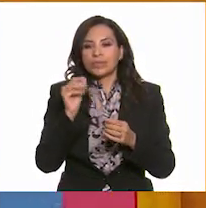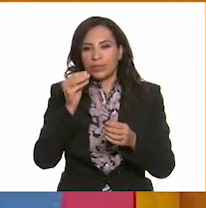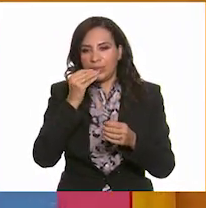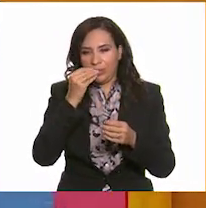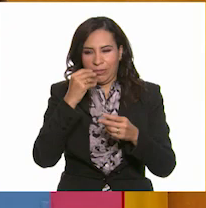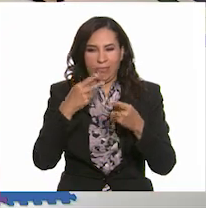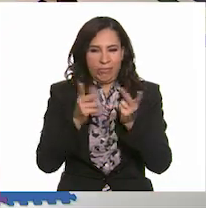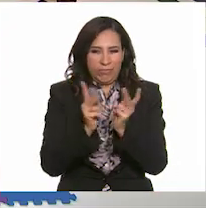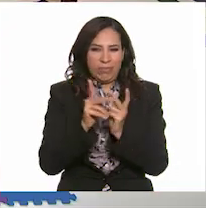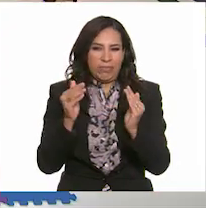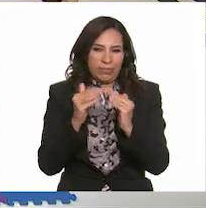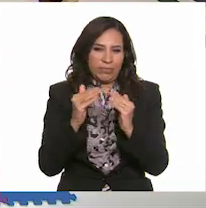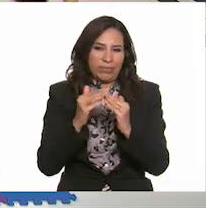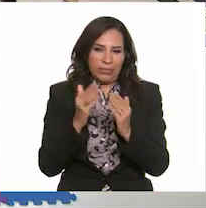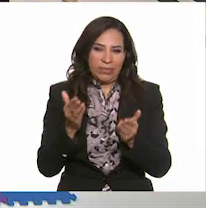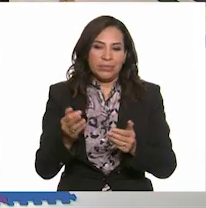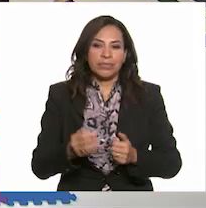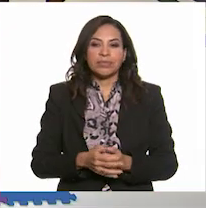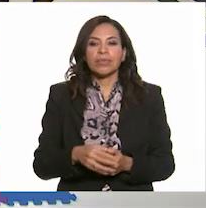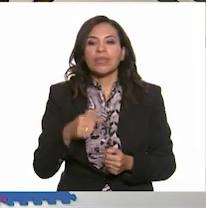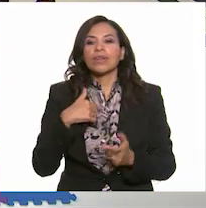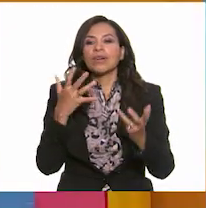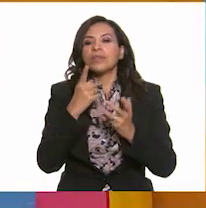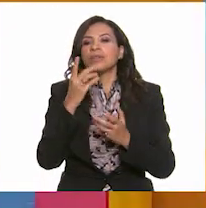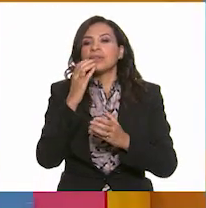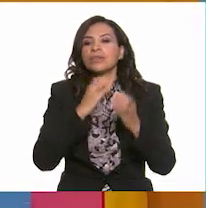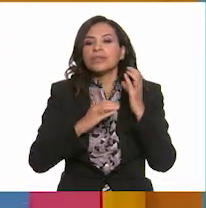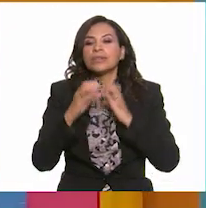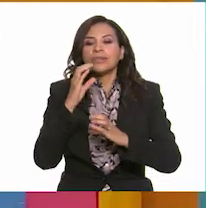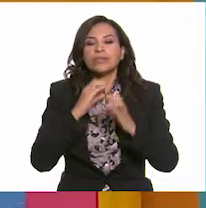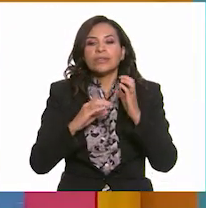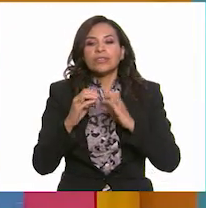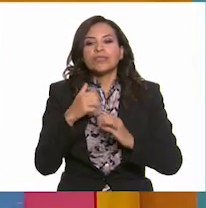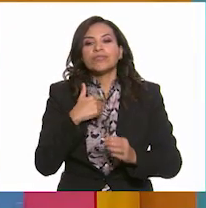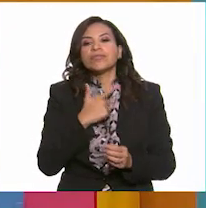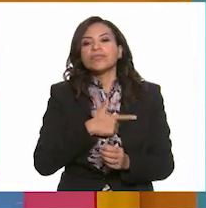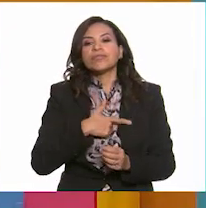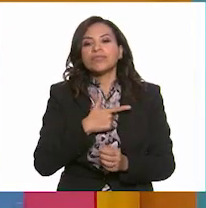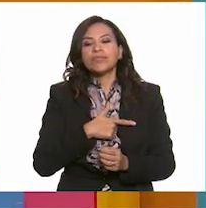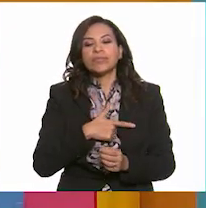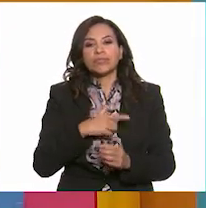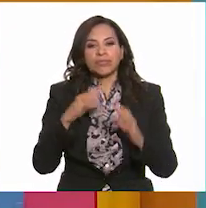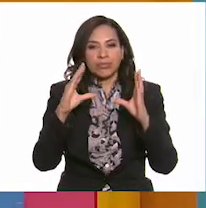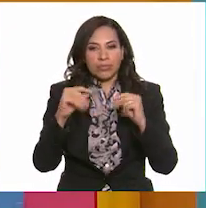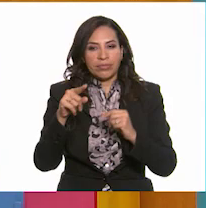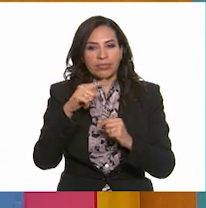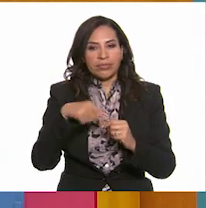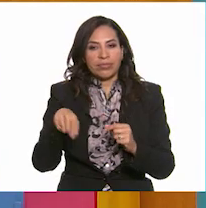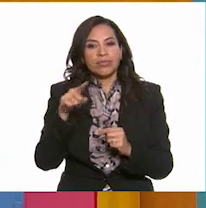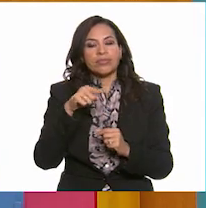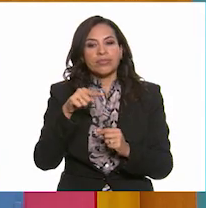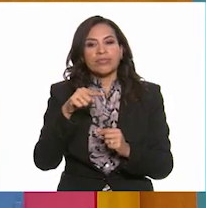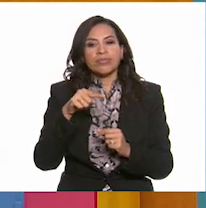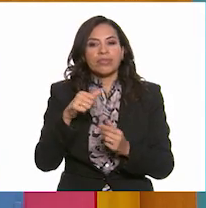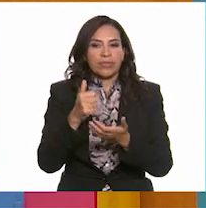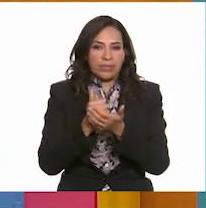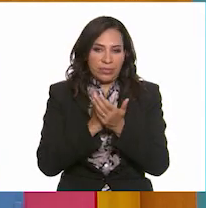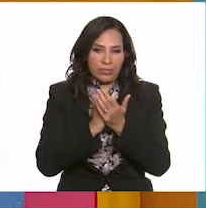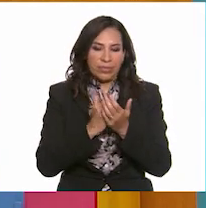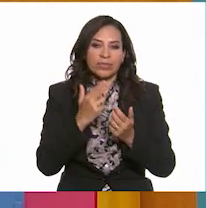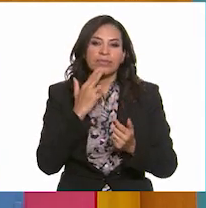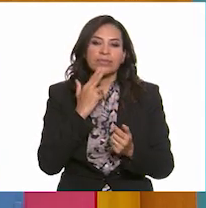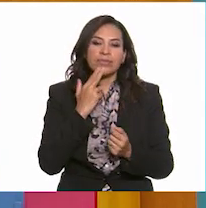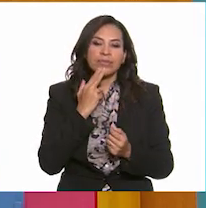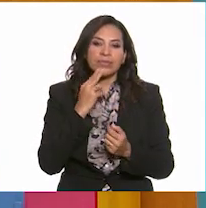casa. ¡Ah, igual, muy bien! Yo hice una canción... Sí. ...que a mí me gustaría enseñárselas y que me ayuden a